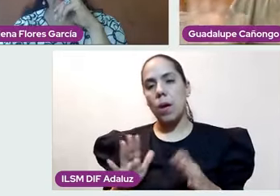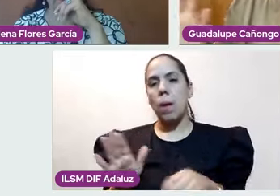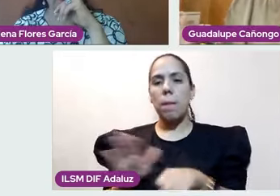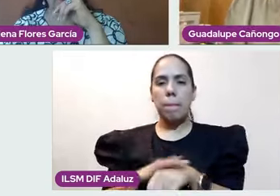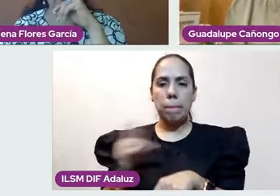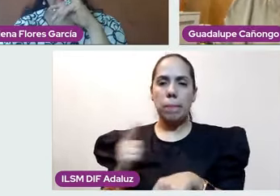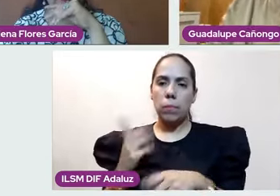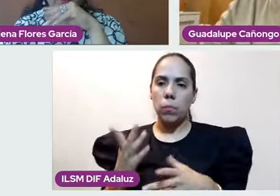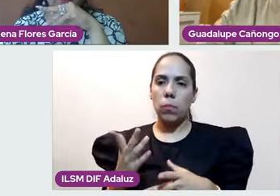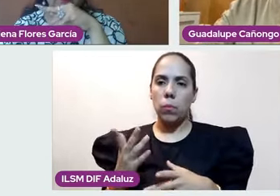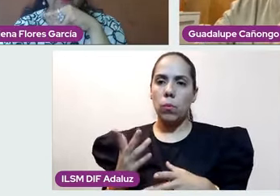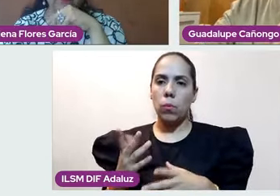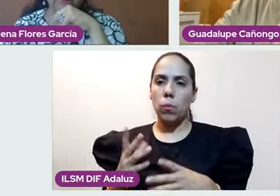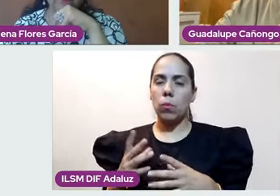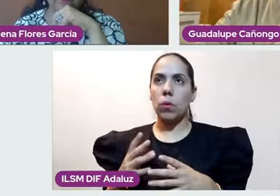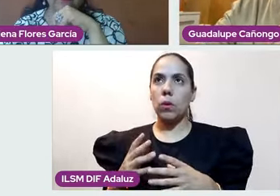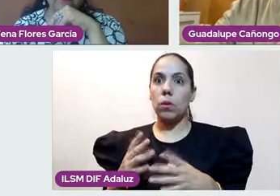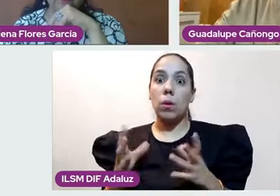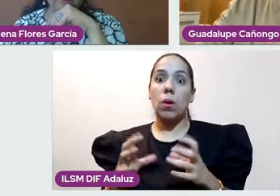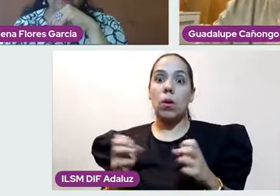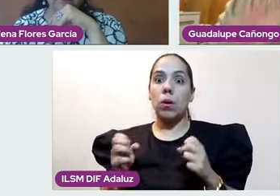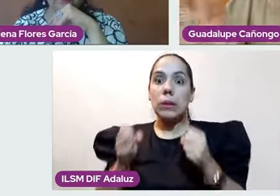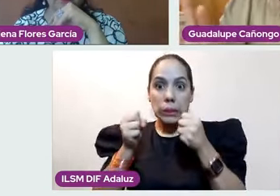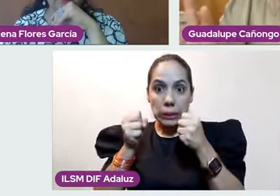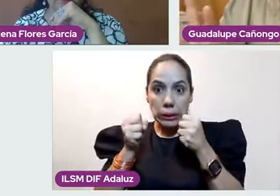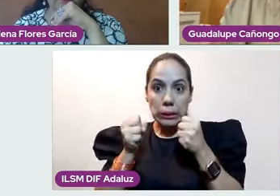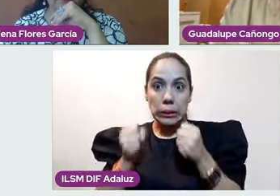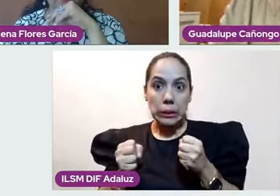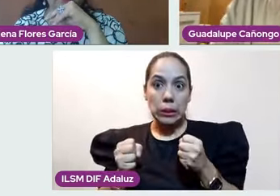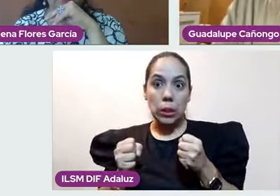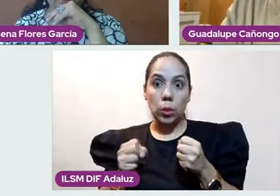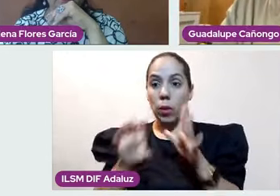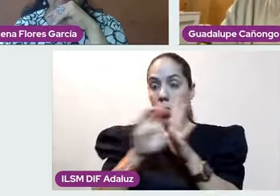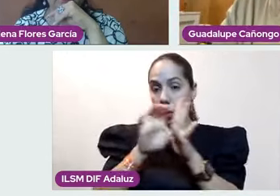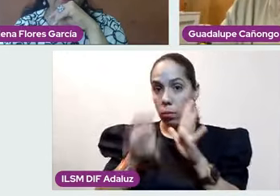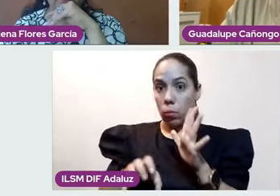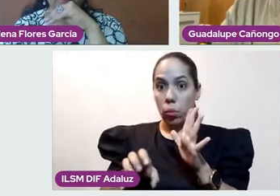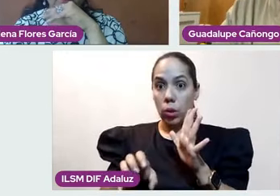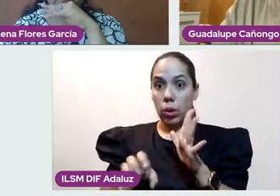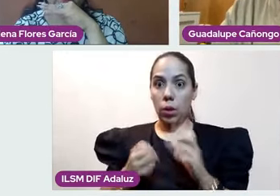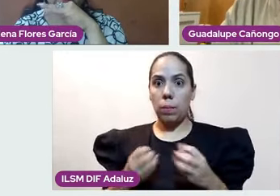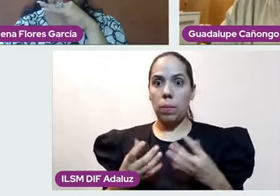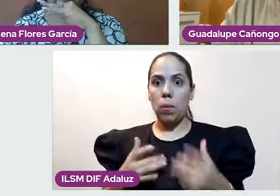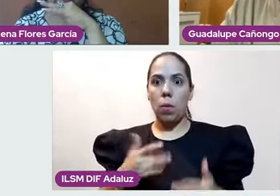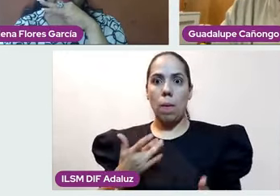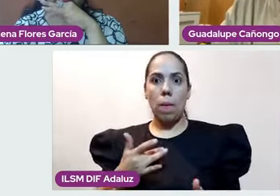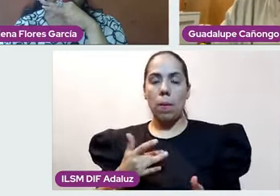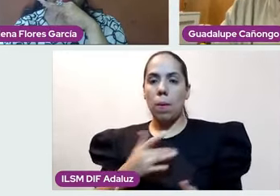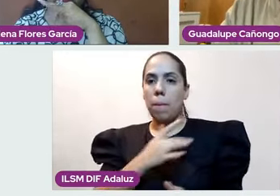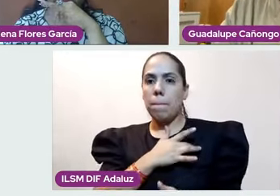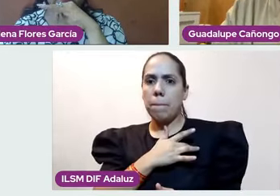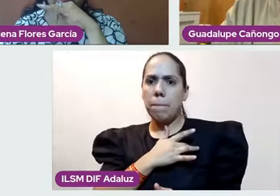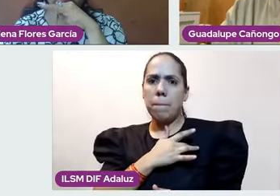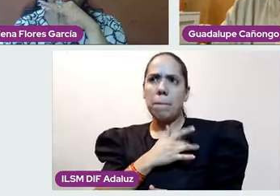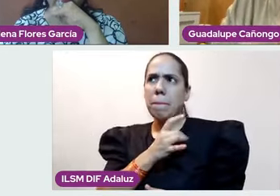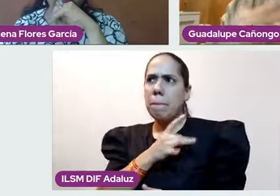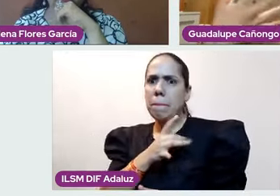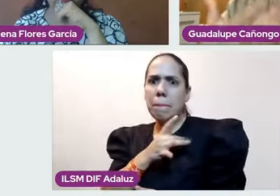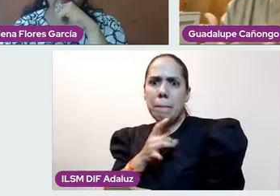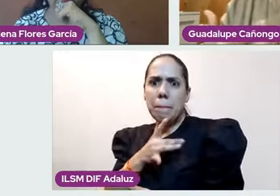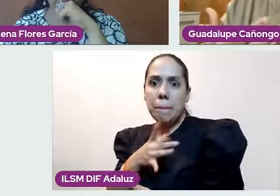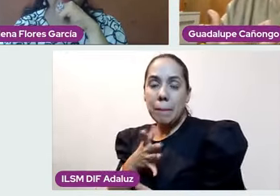Cuestiones de seguridad, cuestiones, de todo tipo, pero pero sí tenemos que trabajar nuevamente